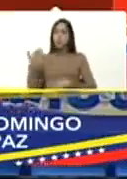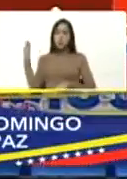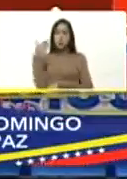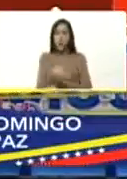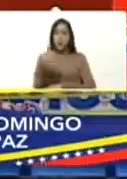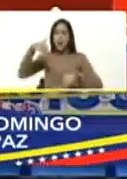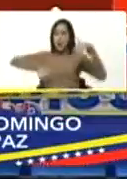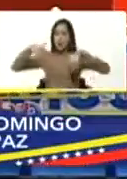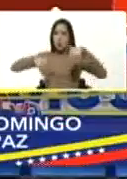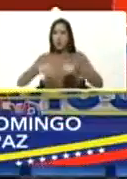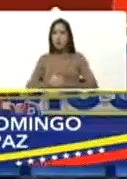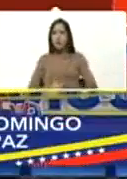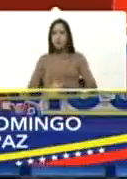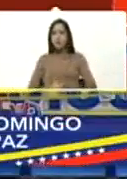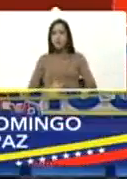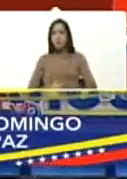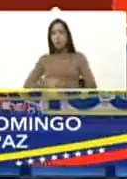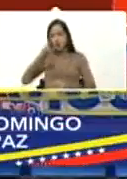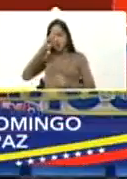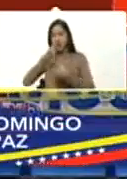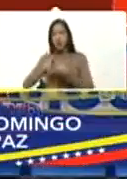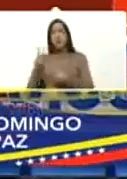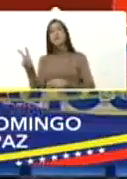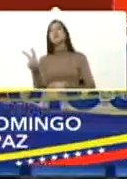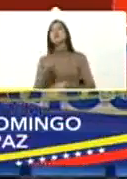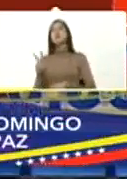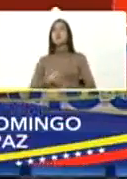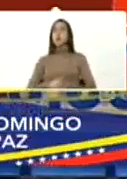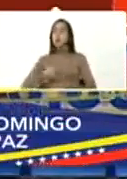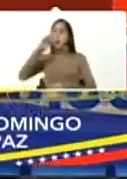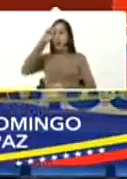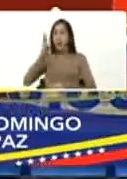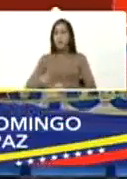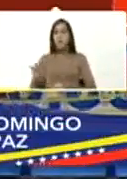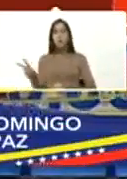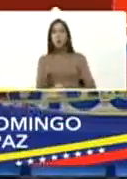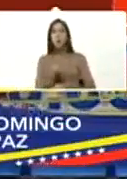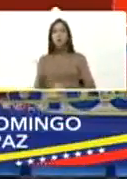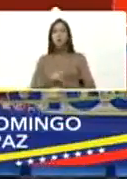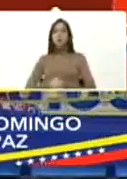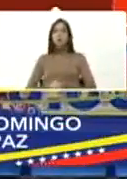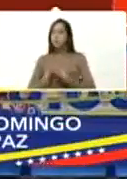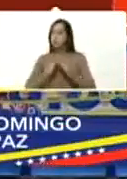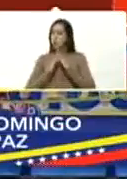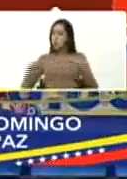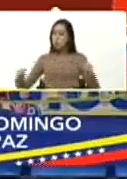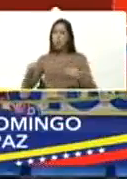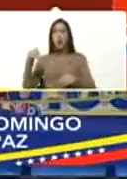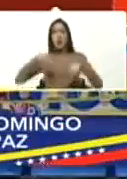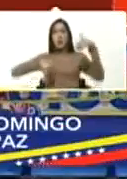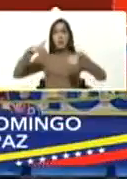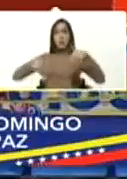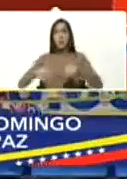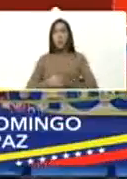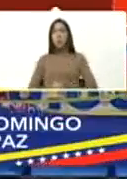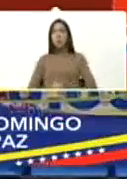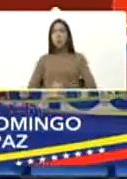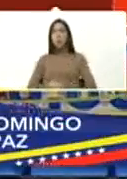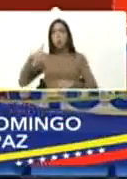votar por la dignidad de Venezuela, por el respeto a Venezuela. Y todo el que vote es un